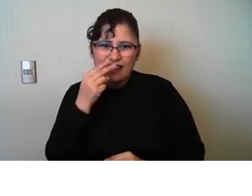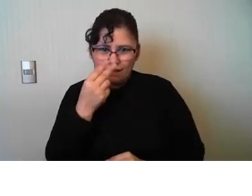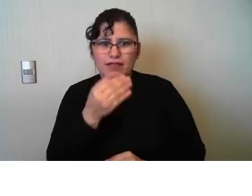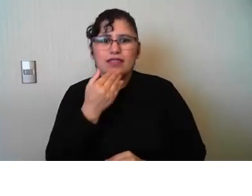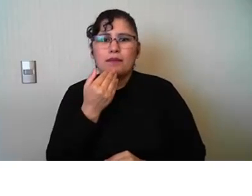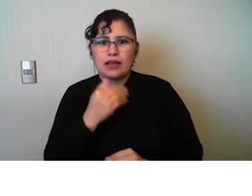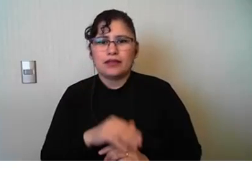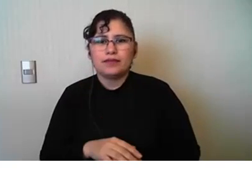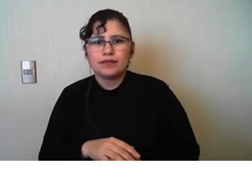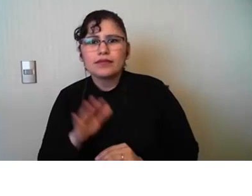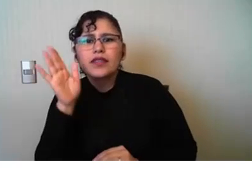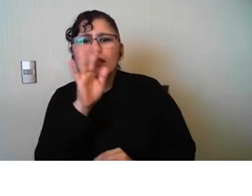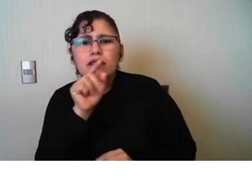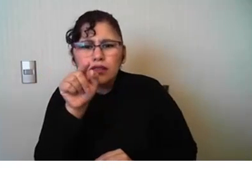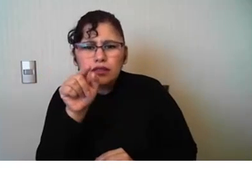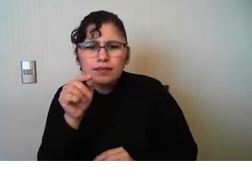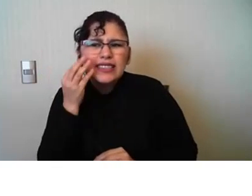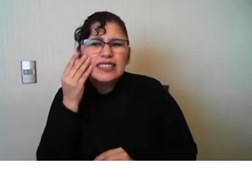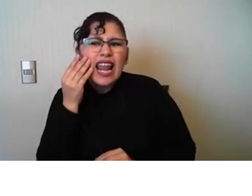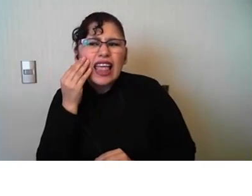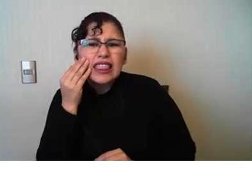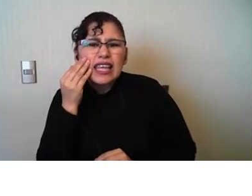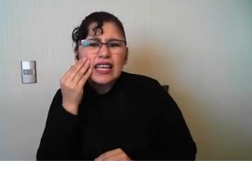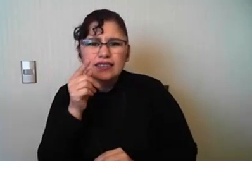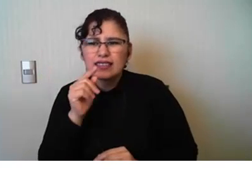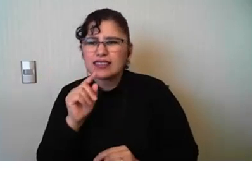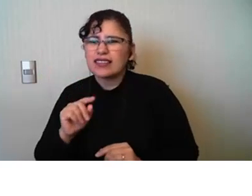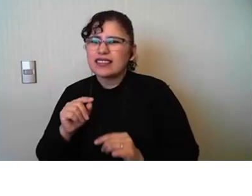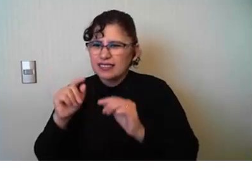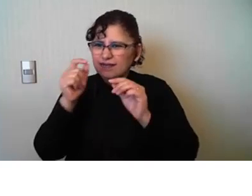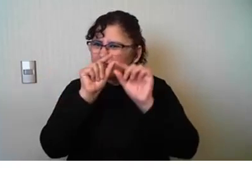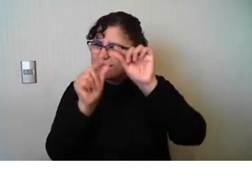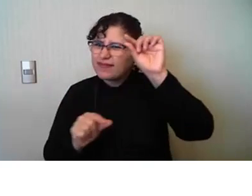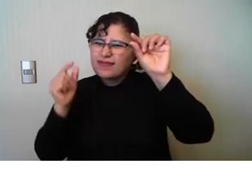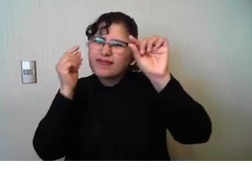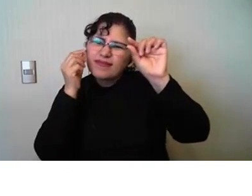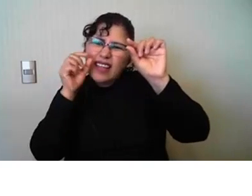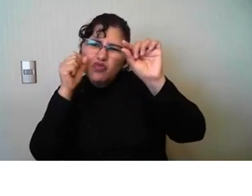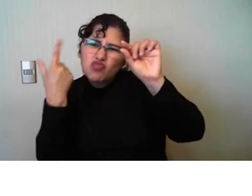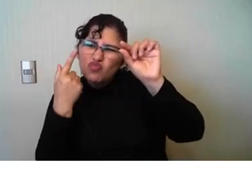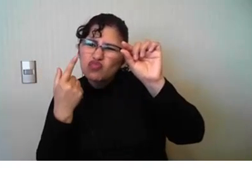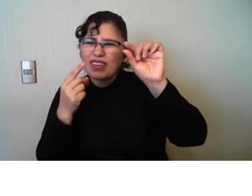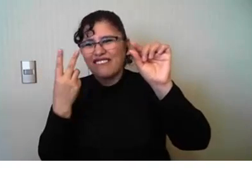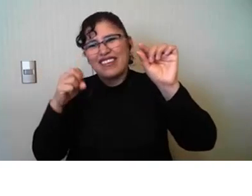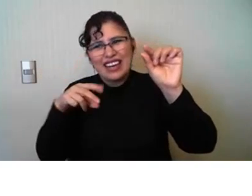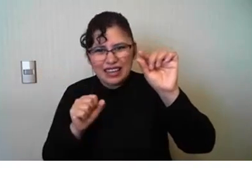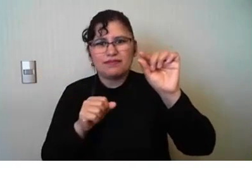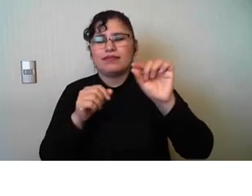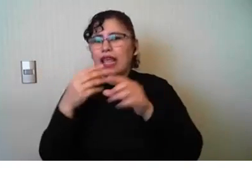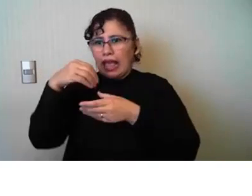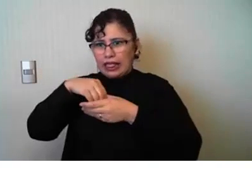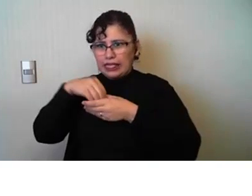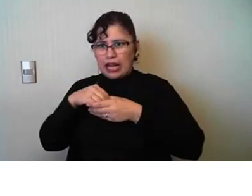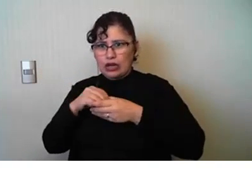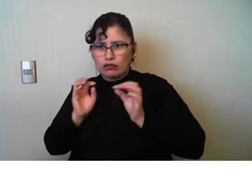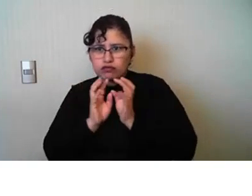Aquí está en color celeste, corresponde al sistema venoso de drenaje interno de la sangre, y lo que está en